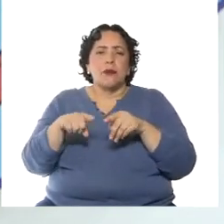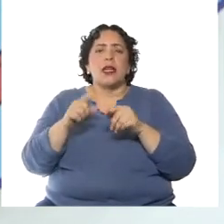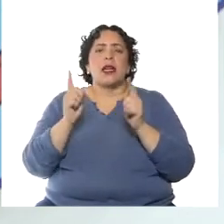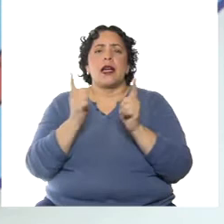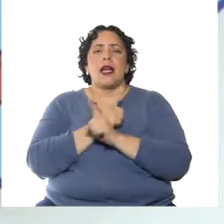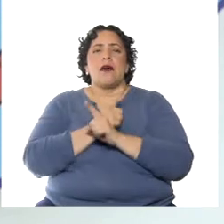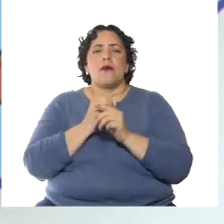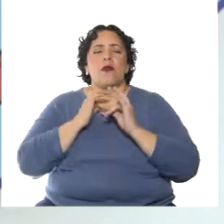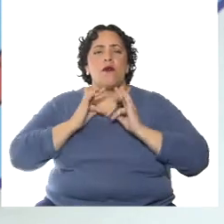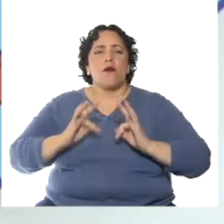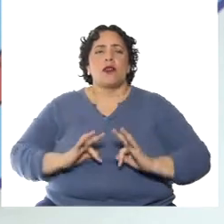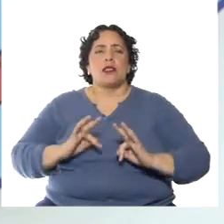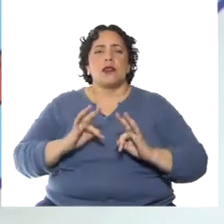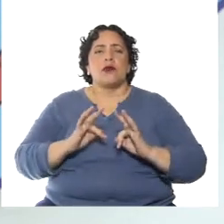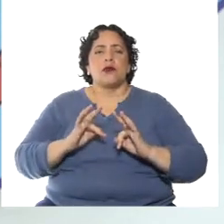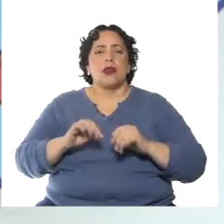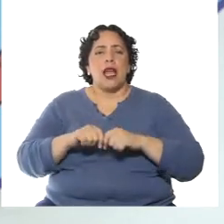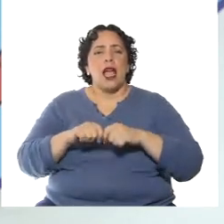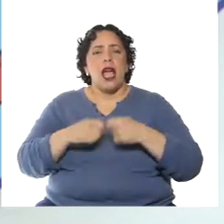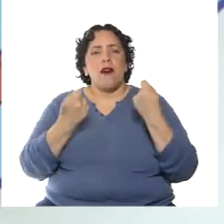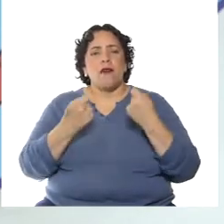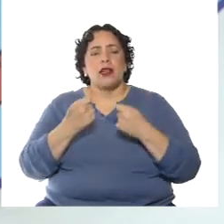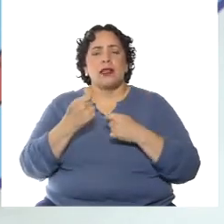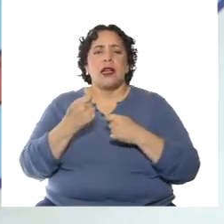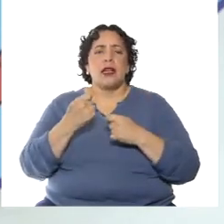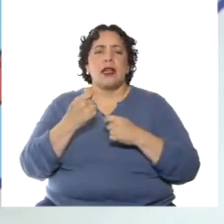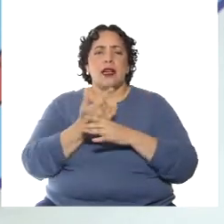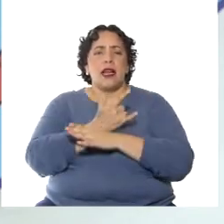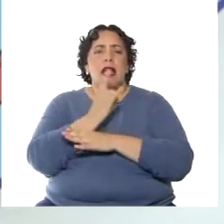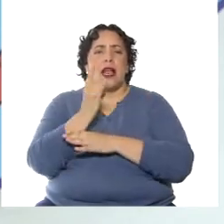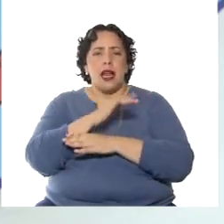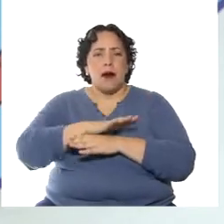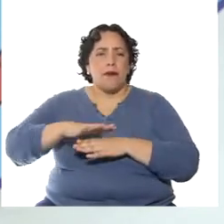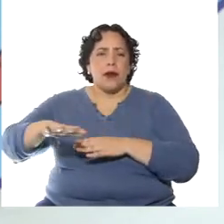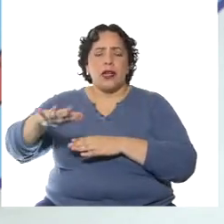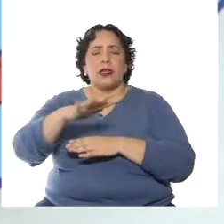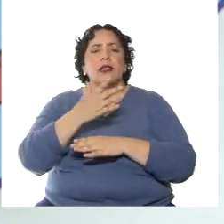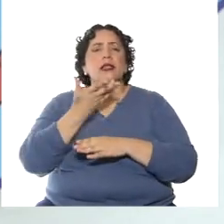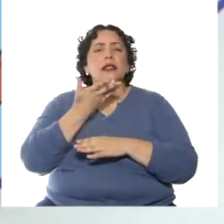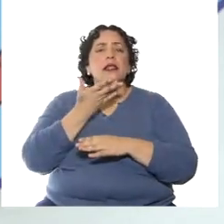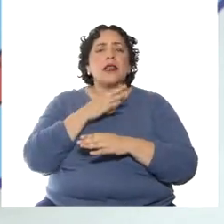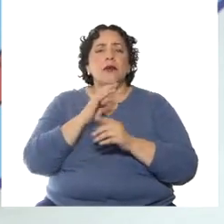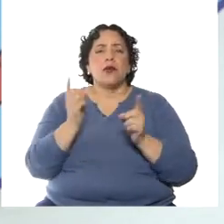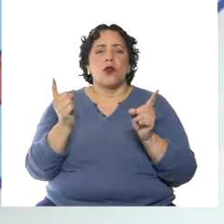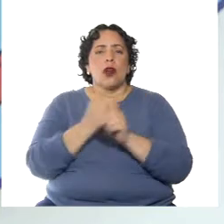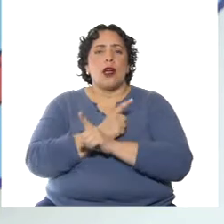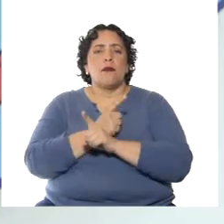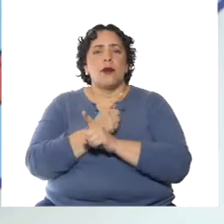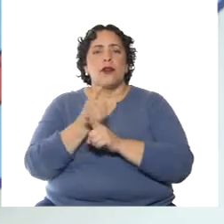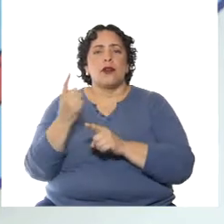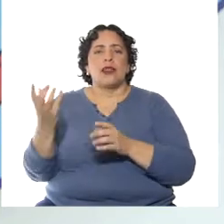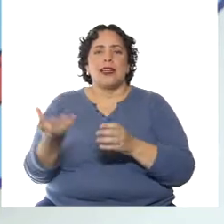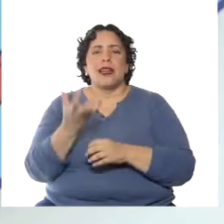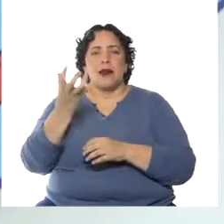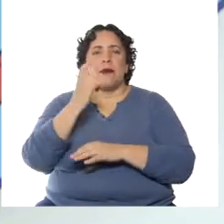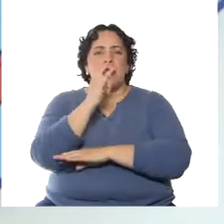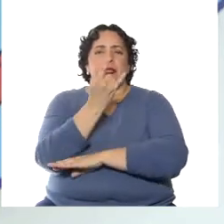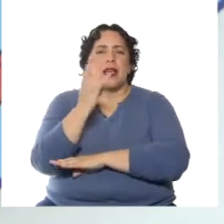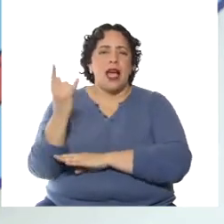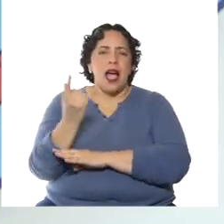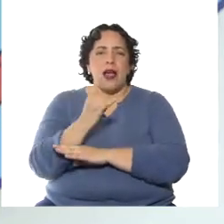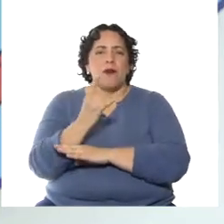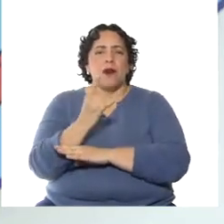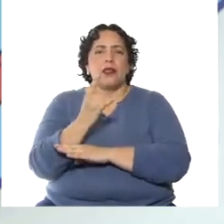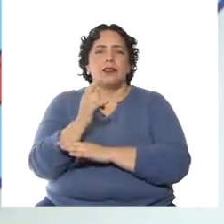físicos que afectan al ambiente. Entre los ejemplos de los cambios químicos tenemos la quema de árboles, derrame